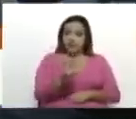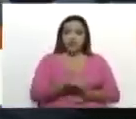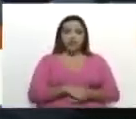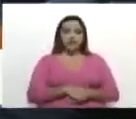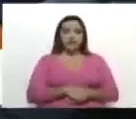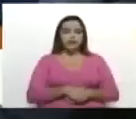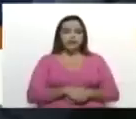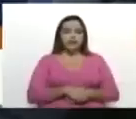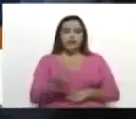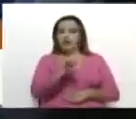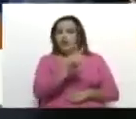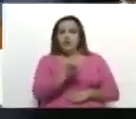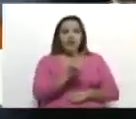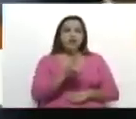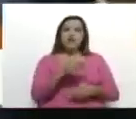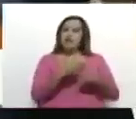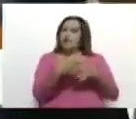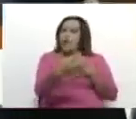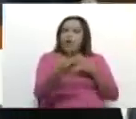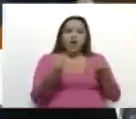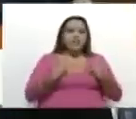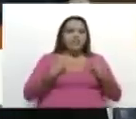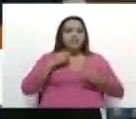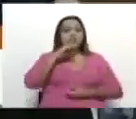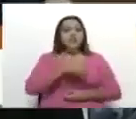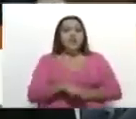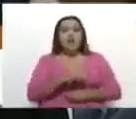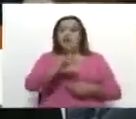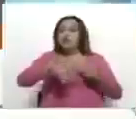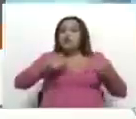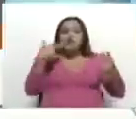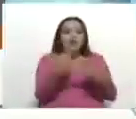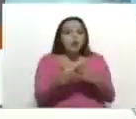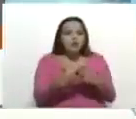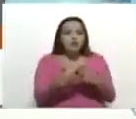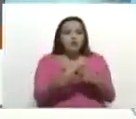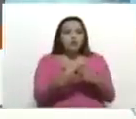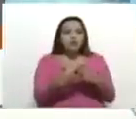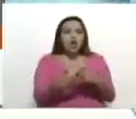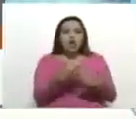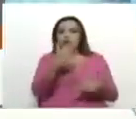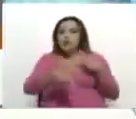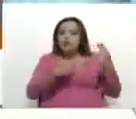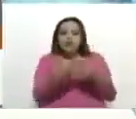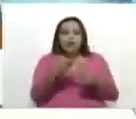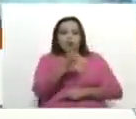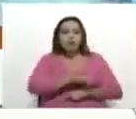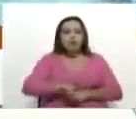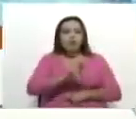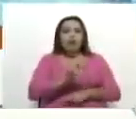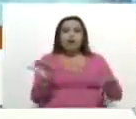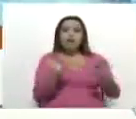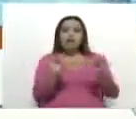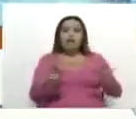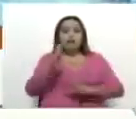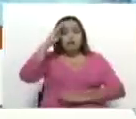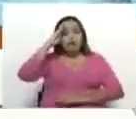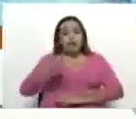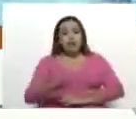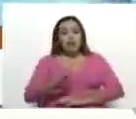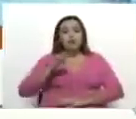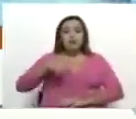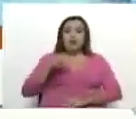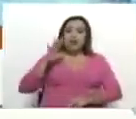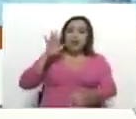absolutamente toda su vida Toda su historia jamás ha utilizado un solo soldado para